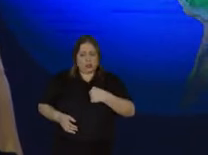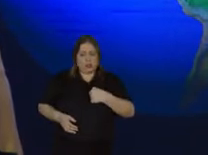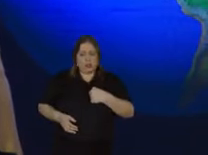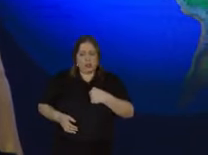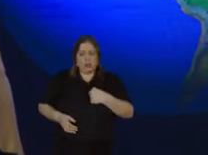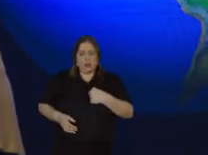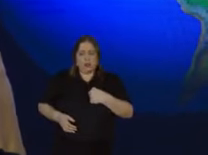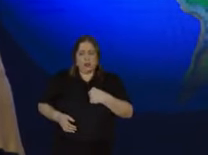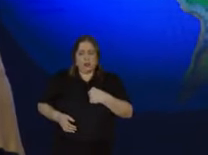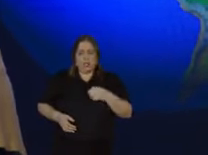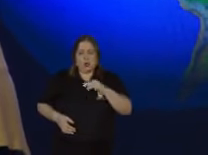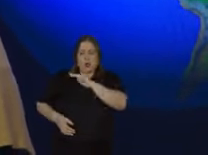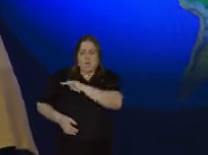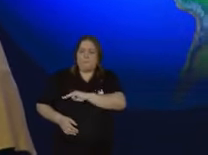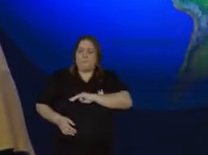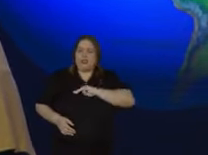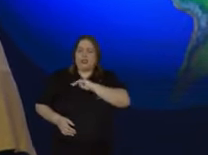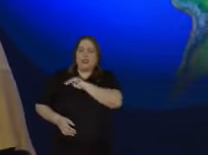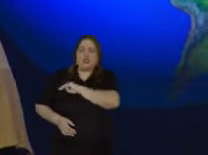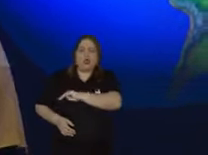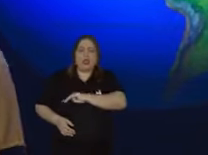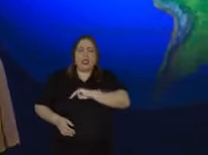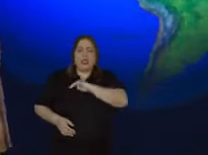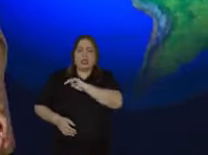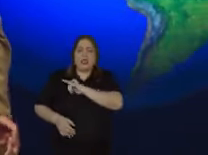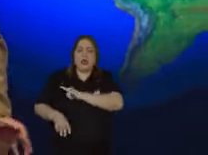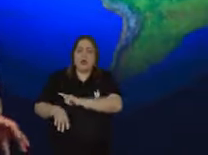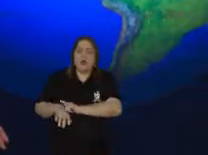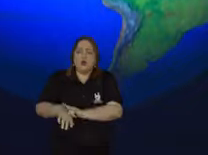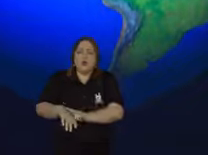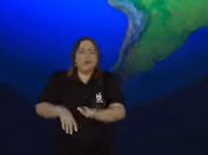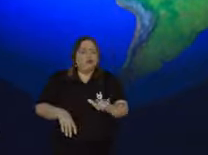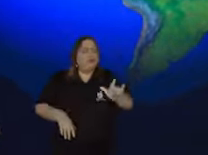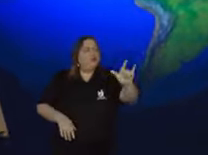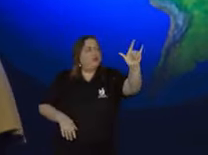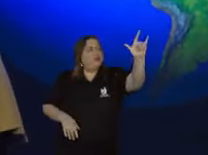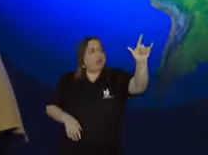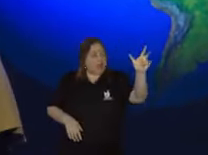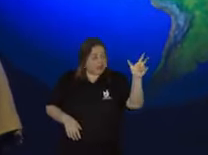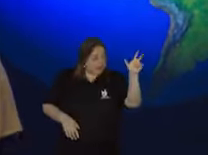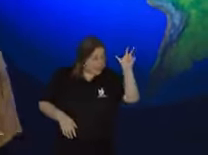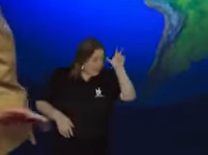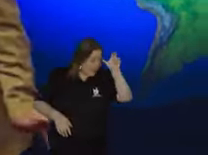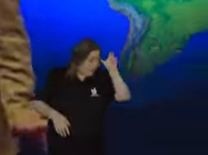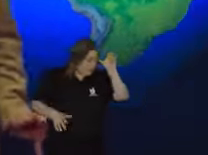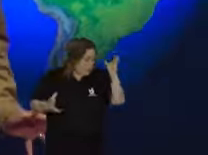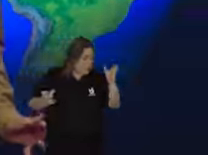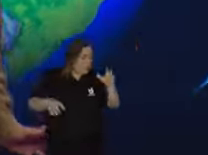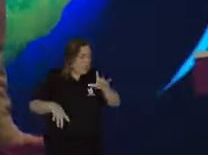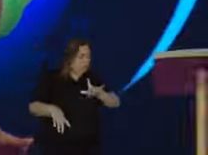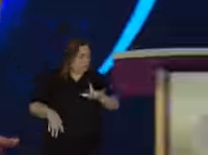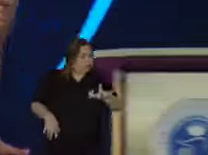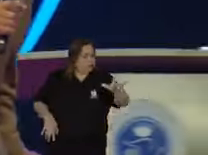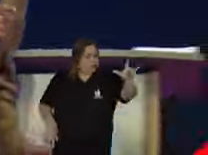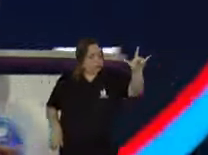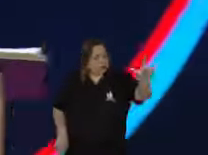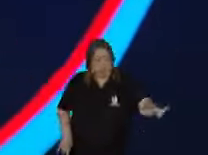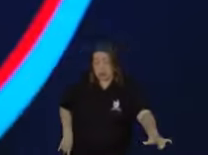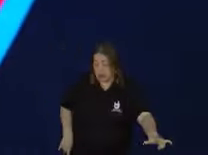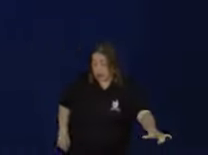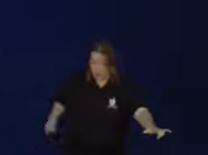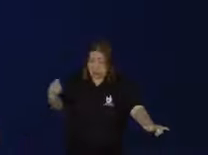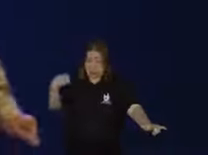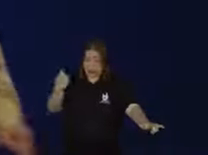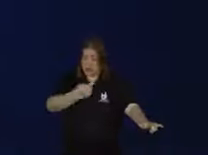había un misionero que estaba en un vuelo. Y que el diablo quería tirar abajo el avión. Y nosotros no entendíamos nada.